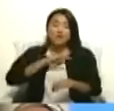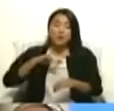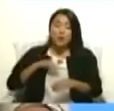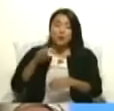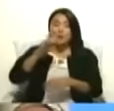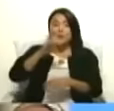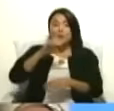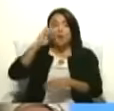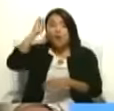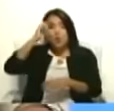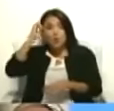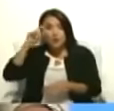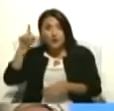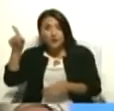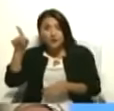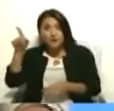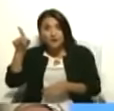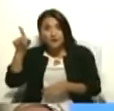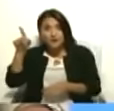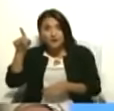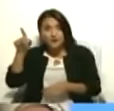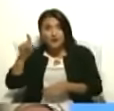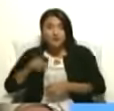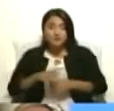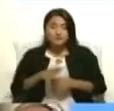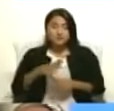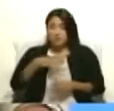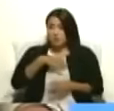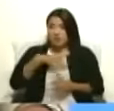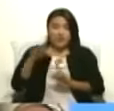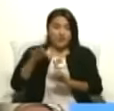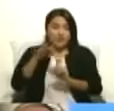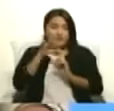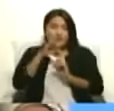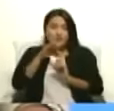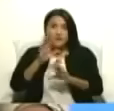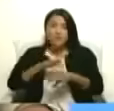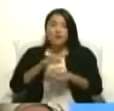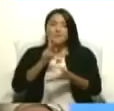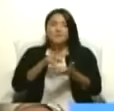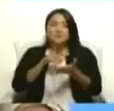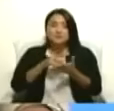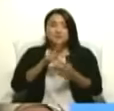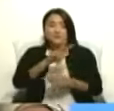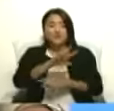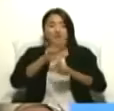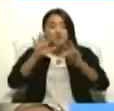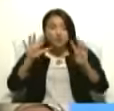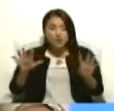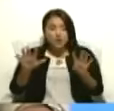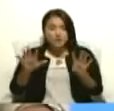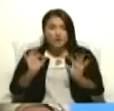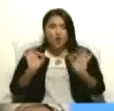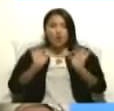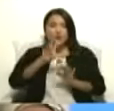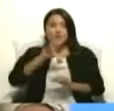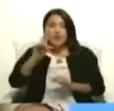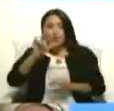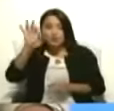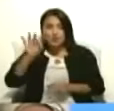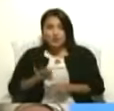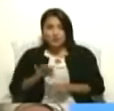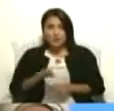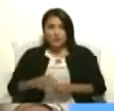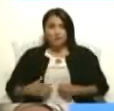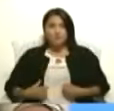elegirse presidente de algunos países europeos porque la participación ronda el 29 el 30 el 31 por.